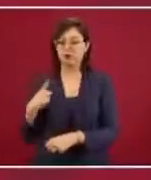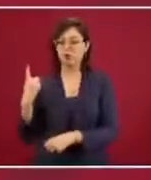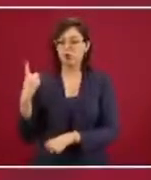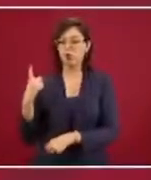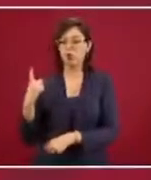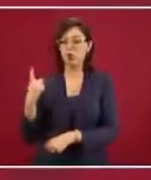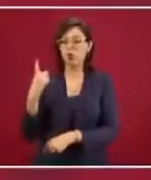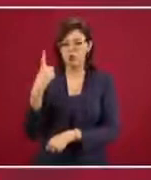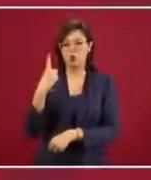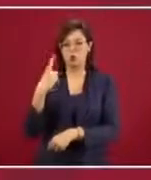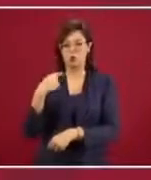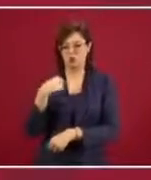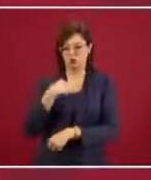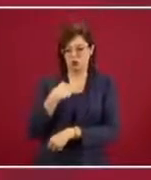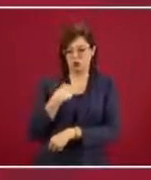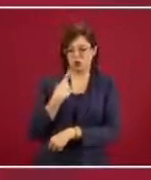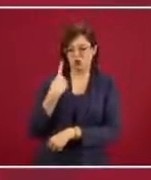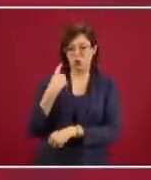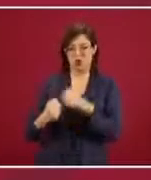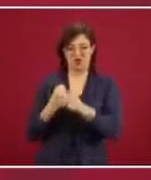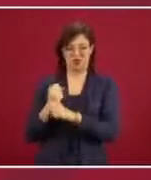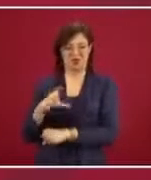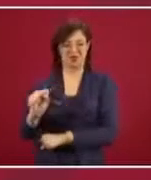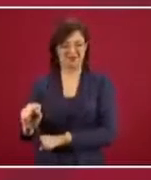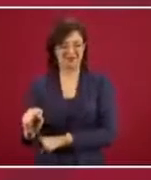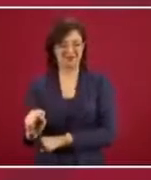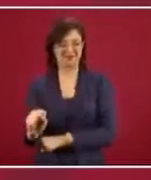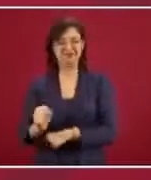yo, y estuvimos platicando y